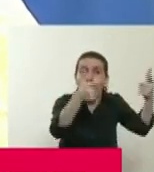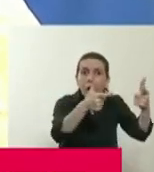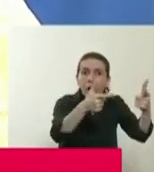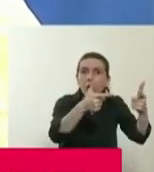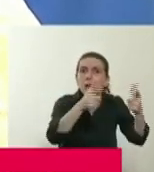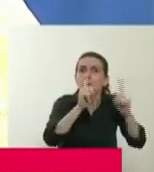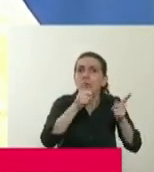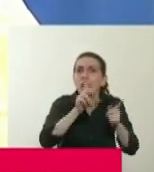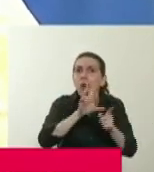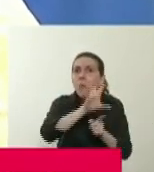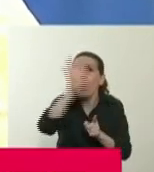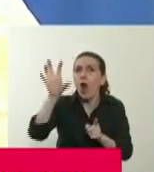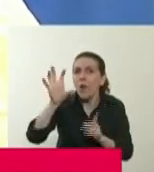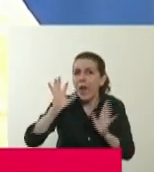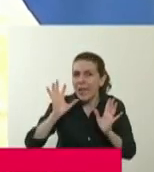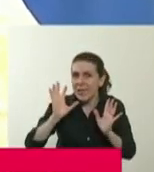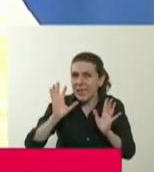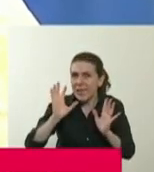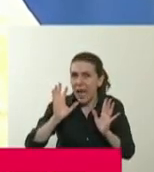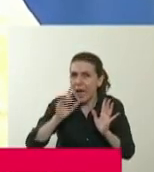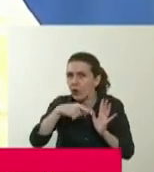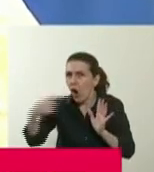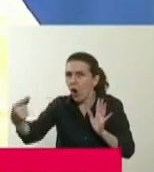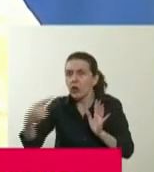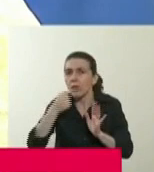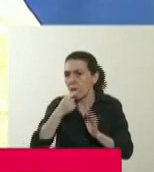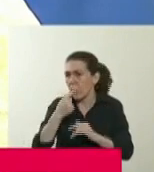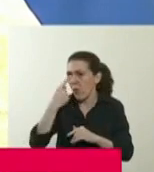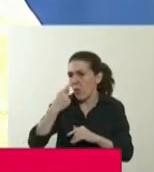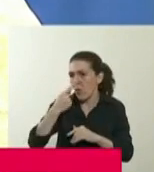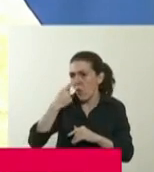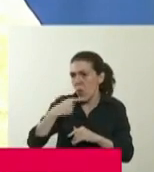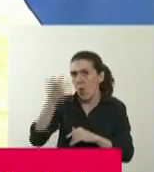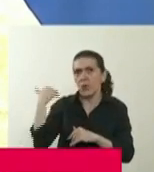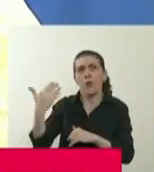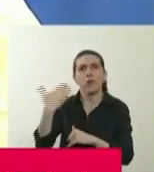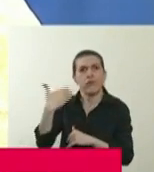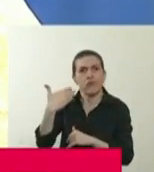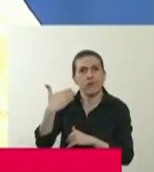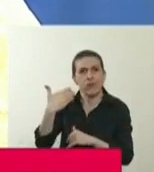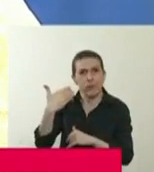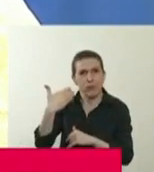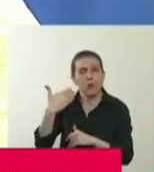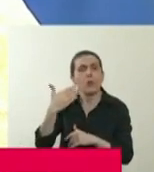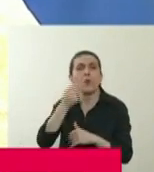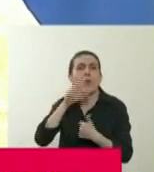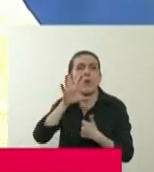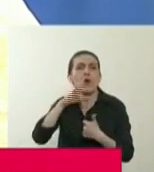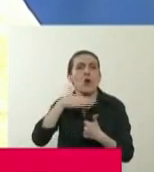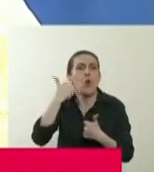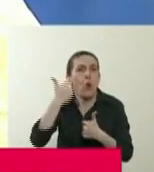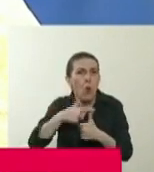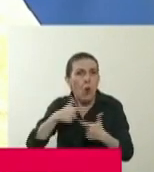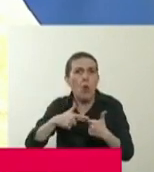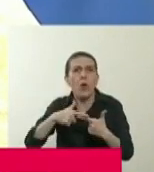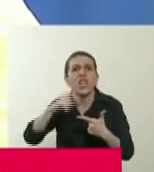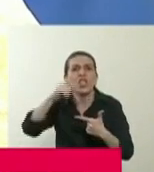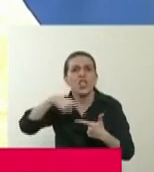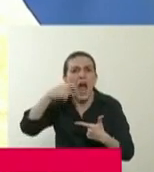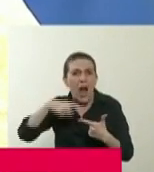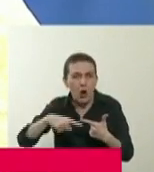del país. Hablamos, la última vez que nos vimos, de provincias como Jujuy, de provincias como